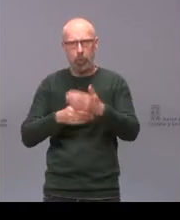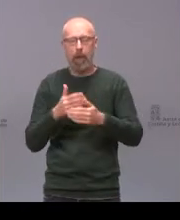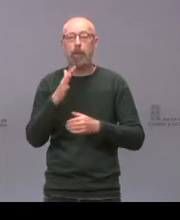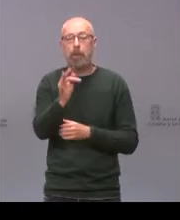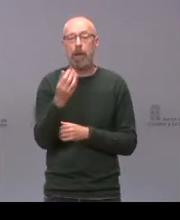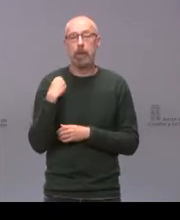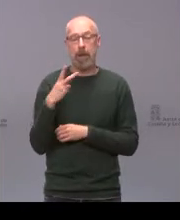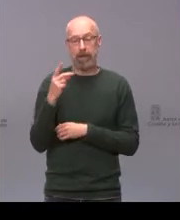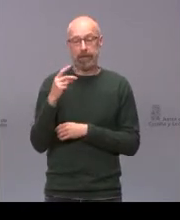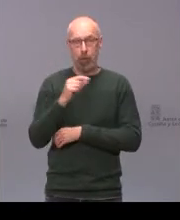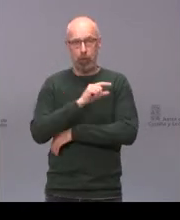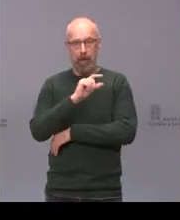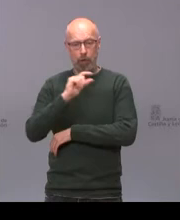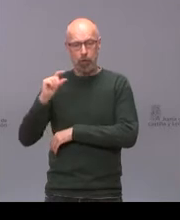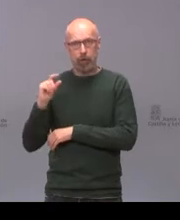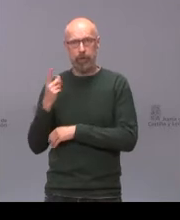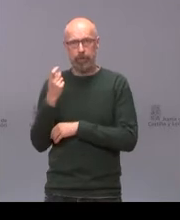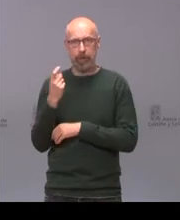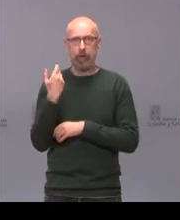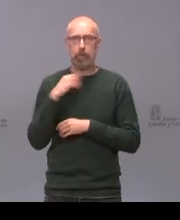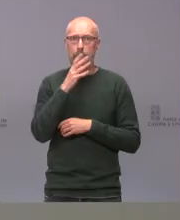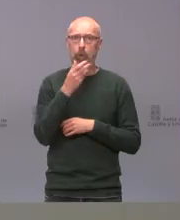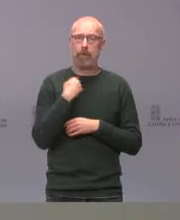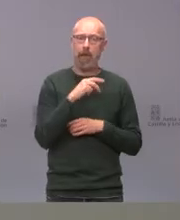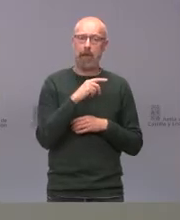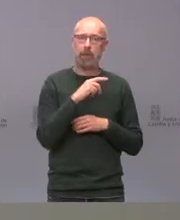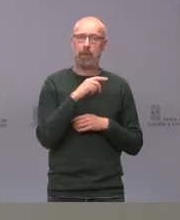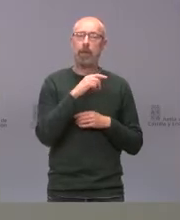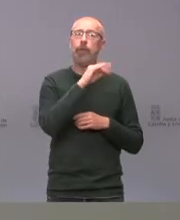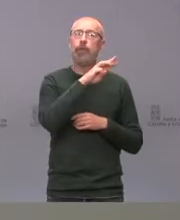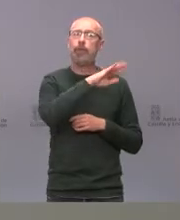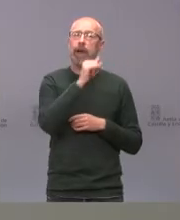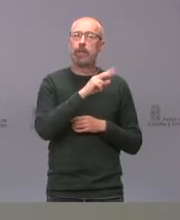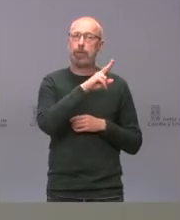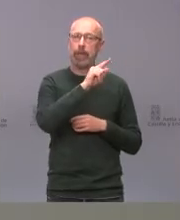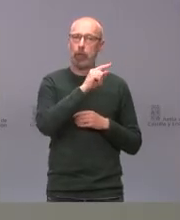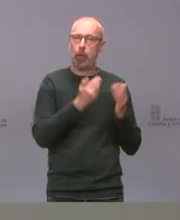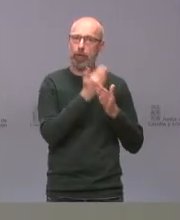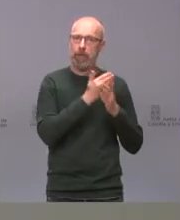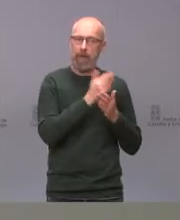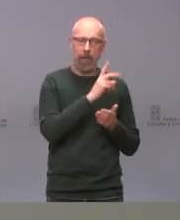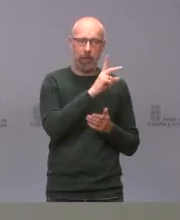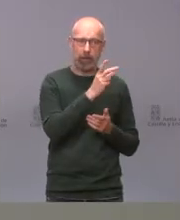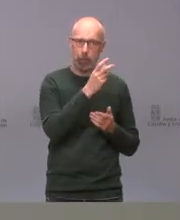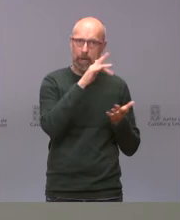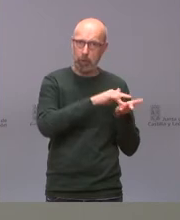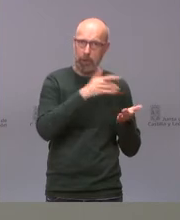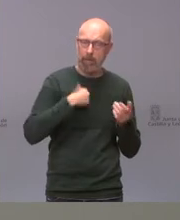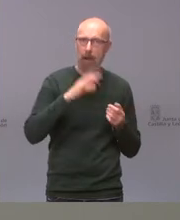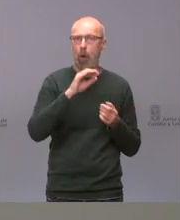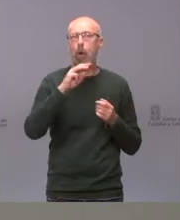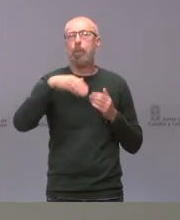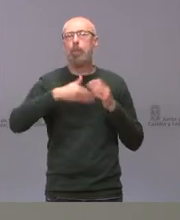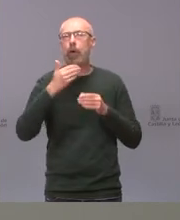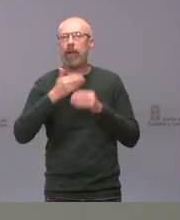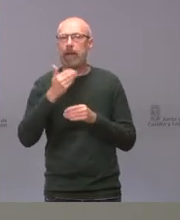que ya se van a cumplir, 21 días para Pfizer y 28 para Moderna, para muchas personas en los próximos días. Podemos